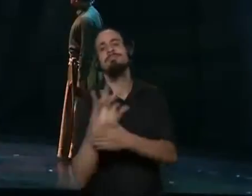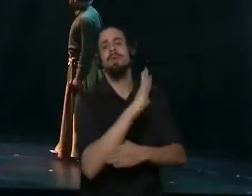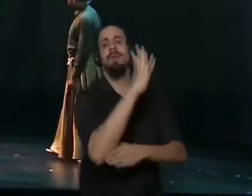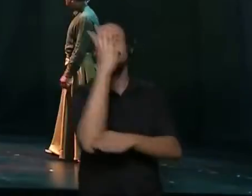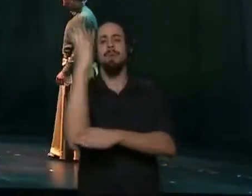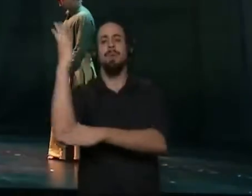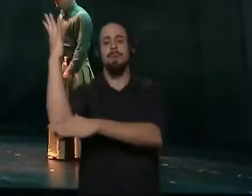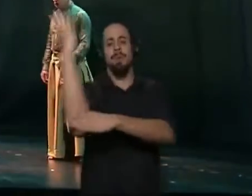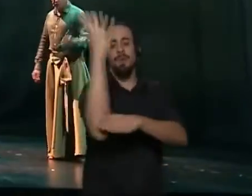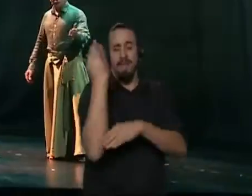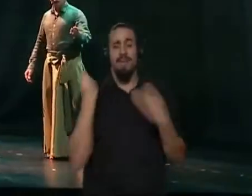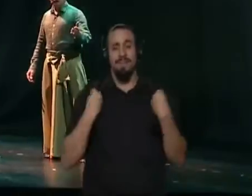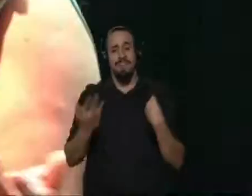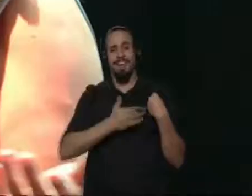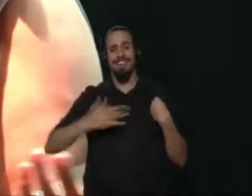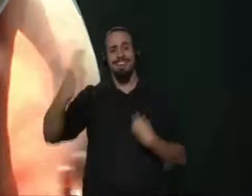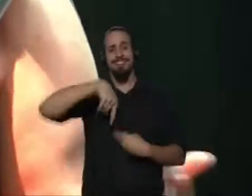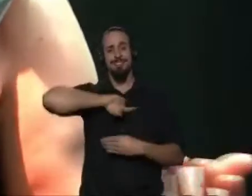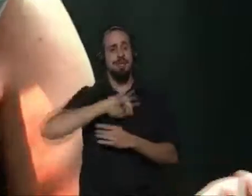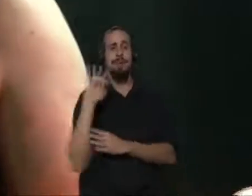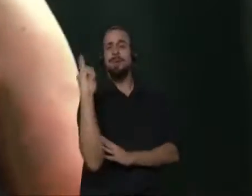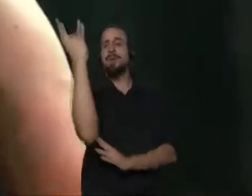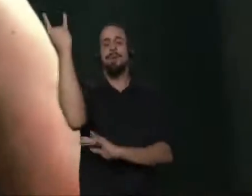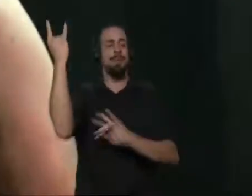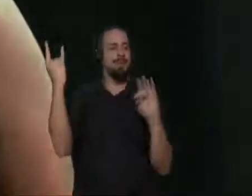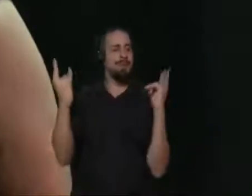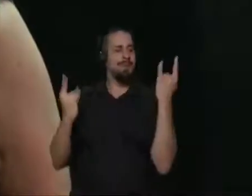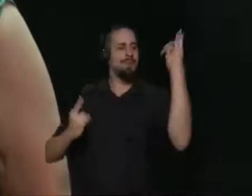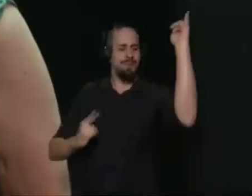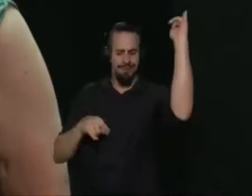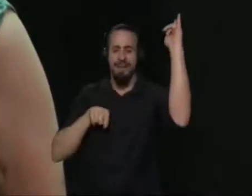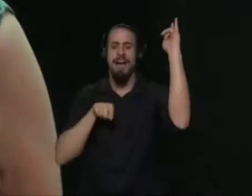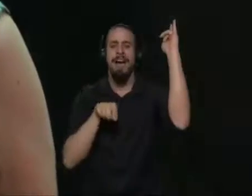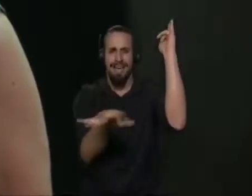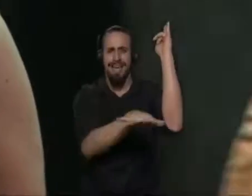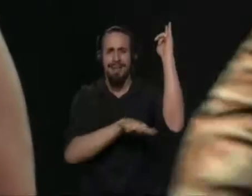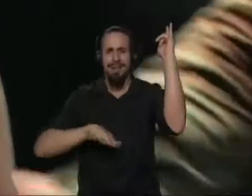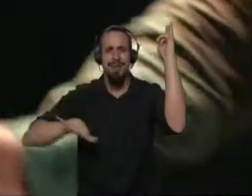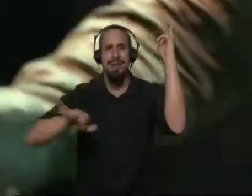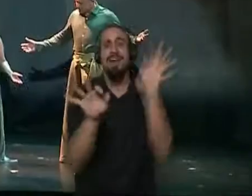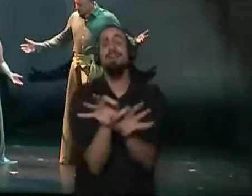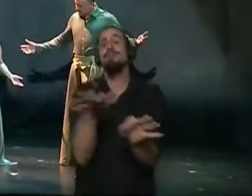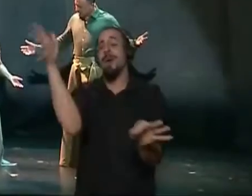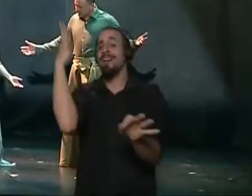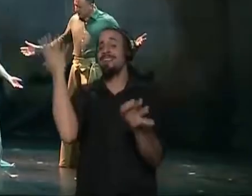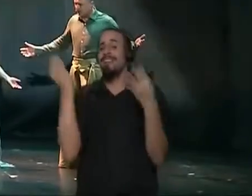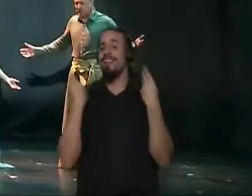Donde la vida nos quiso, donde nos puso el azar.